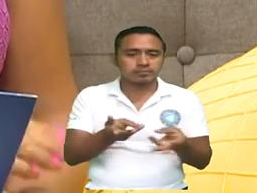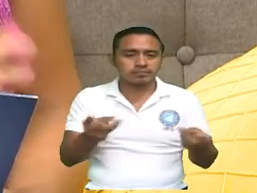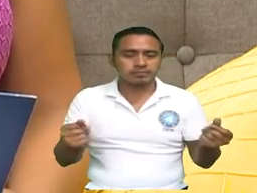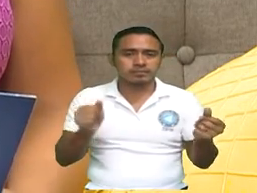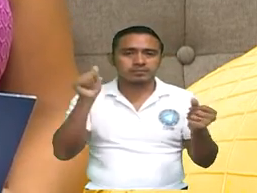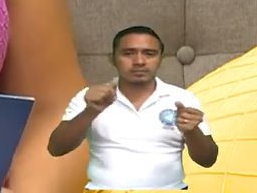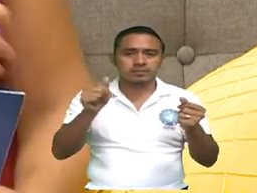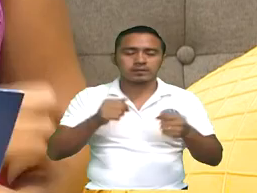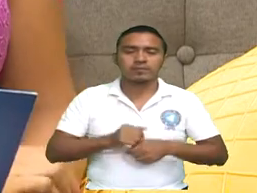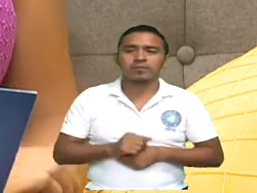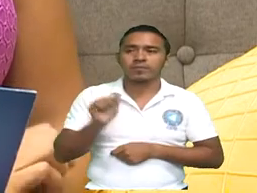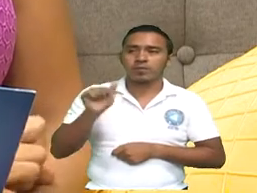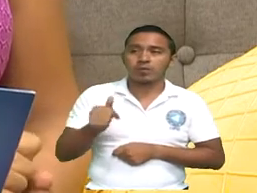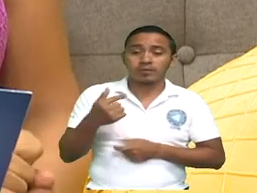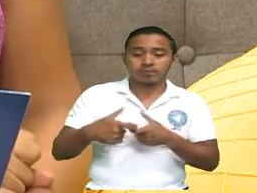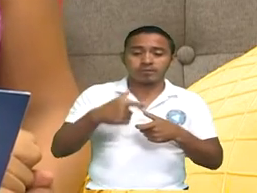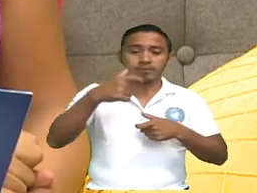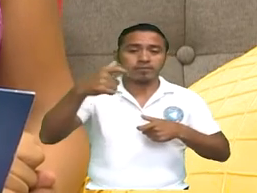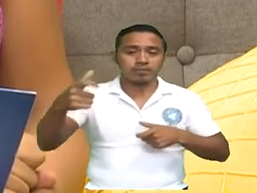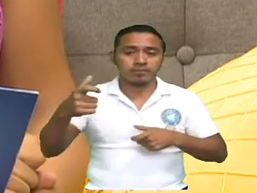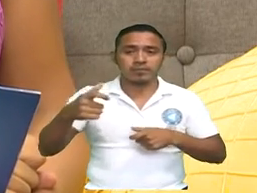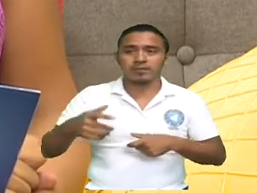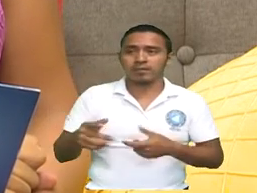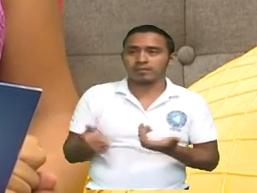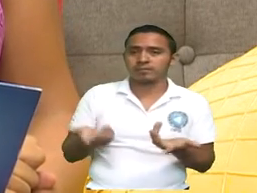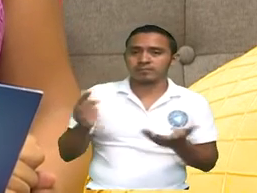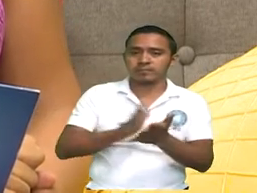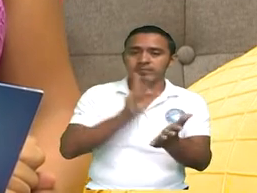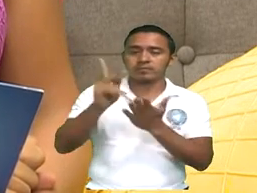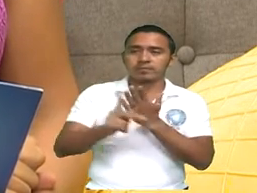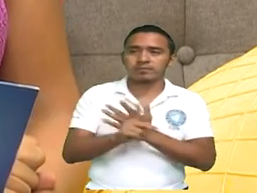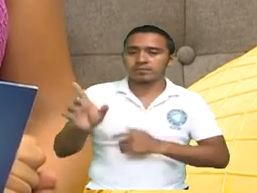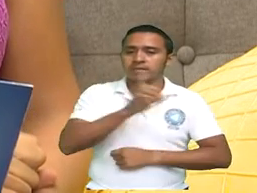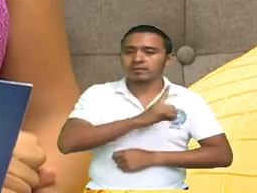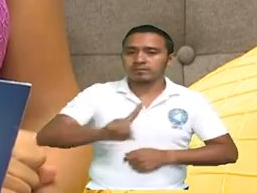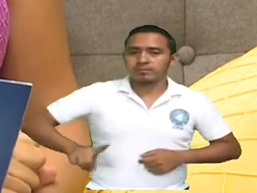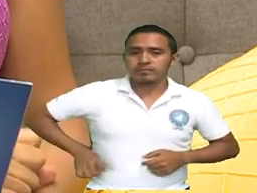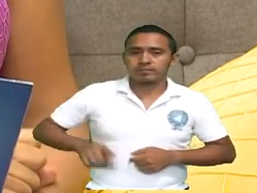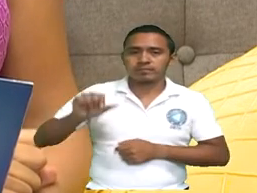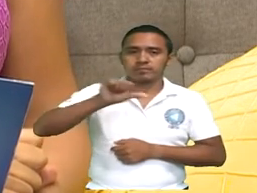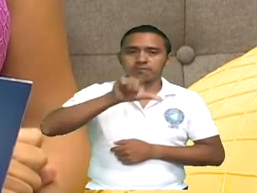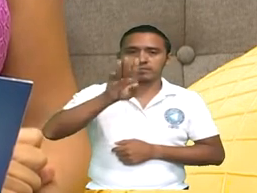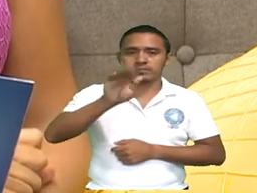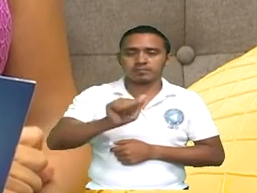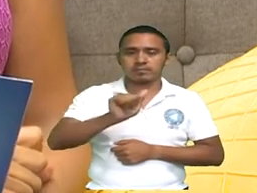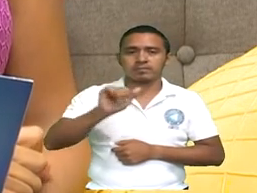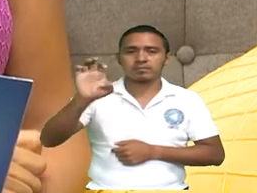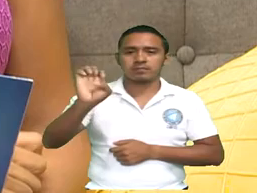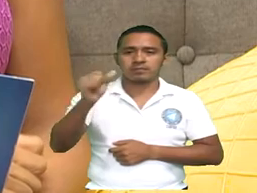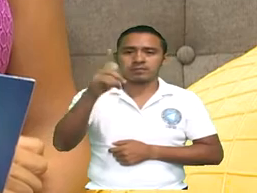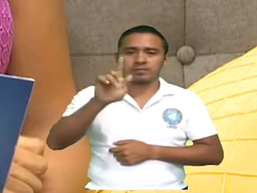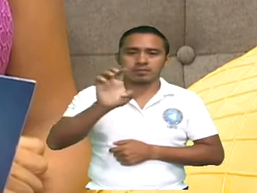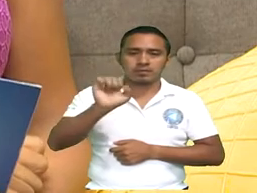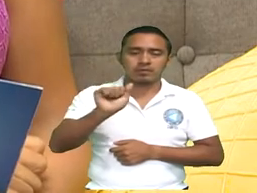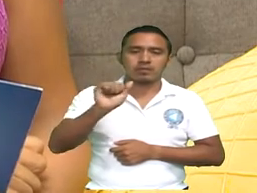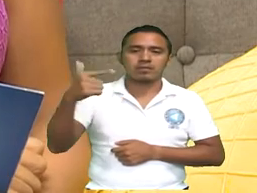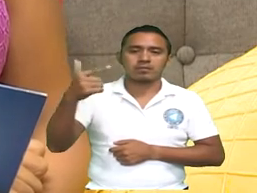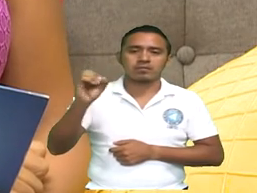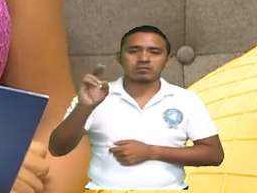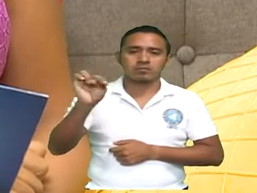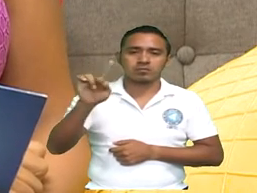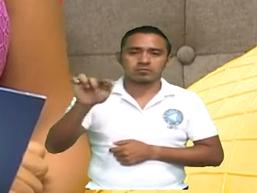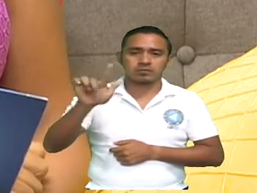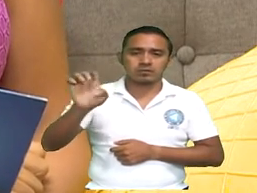campo. Por eso es que hemos invitado a nuestro programa a la diputada Alba Estela González, miembro de la Comisión